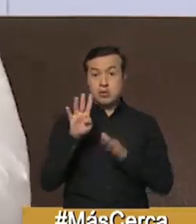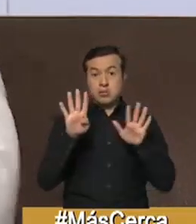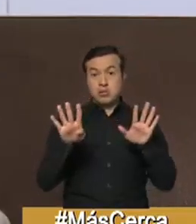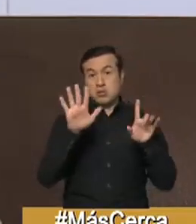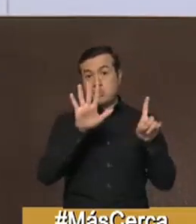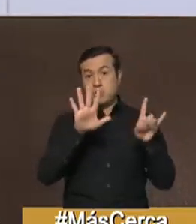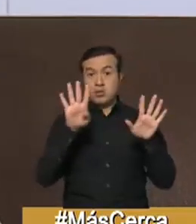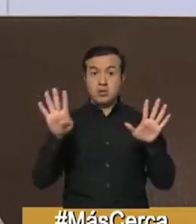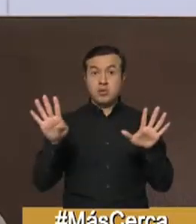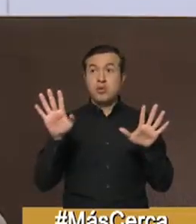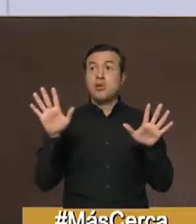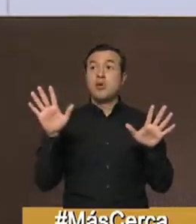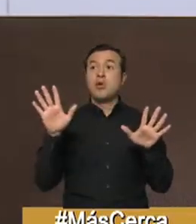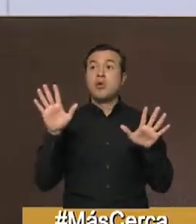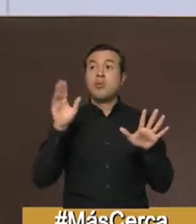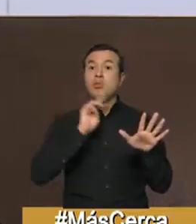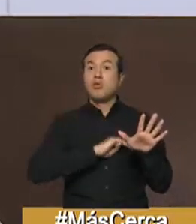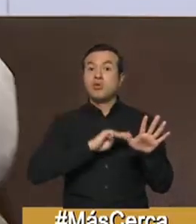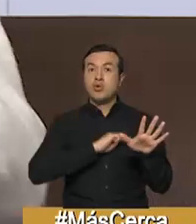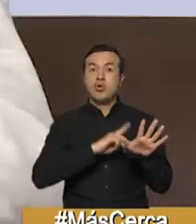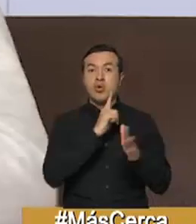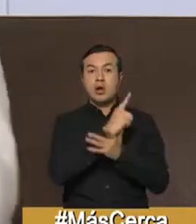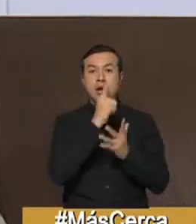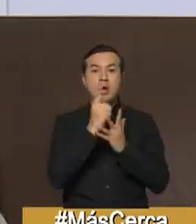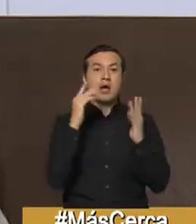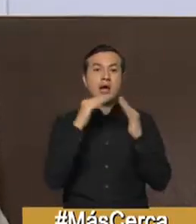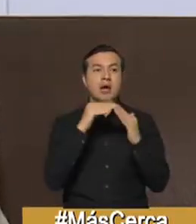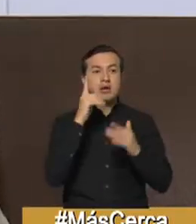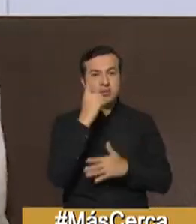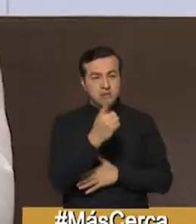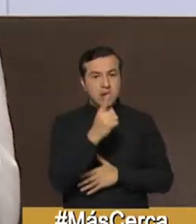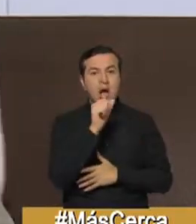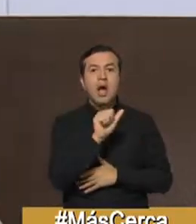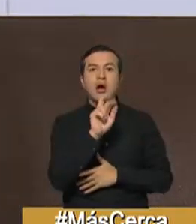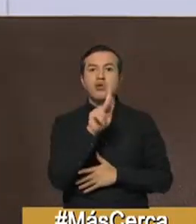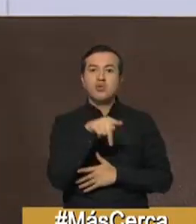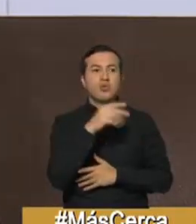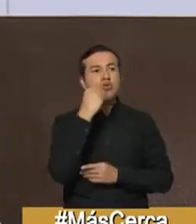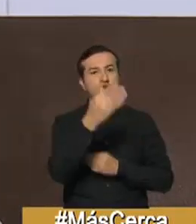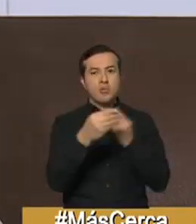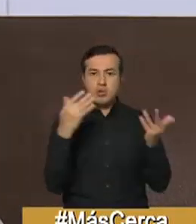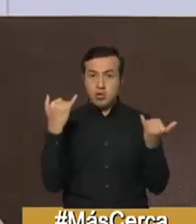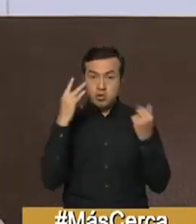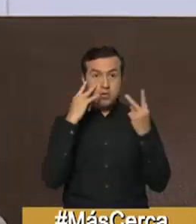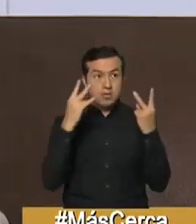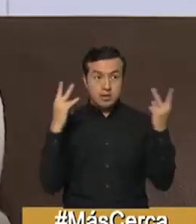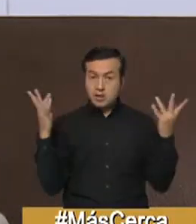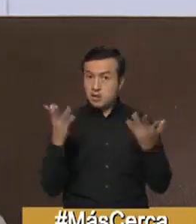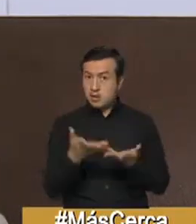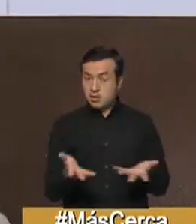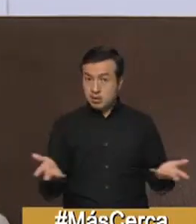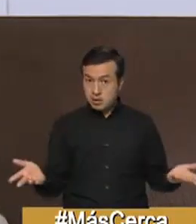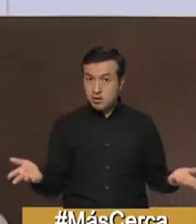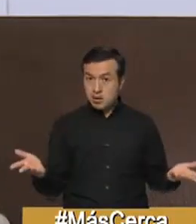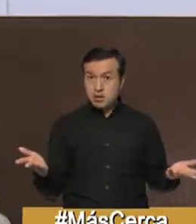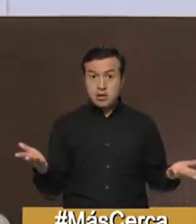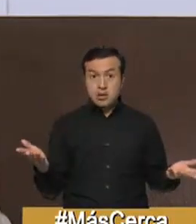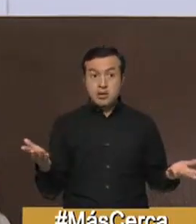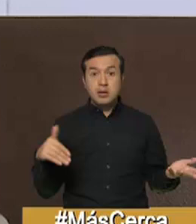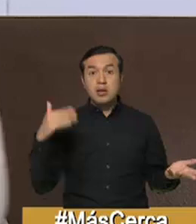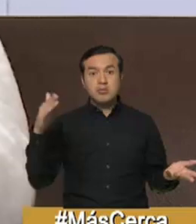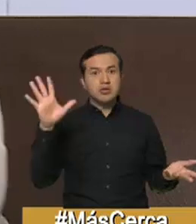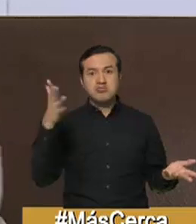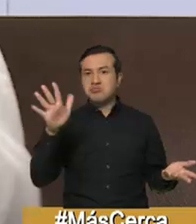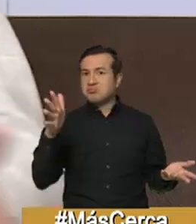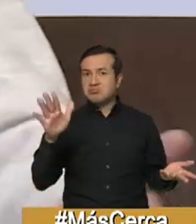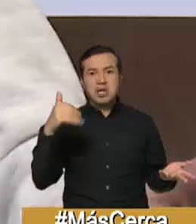1969 había en el municipio regalado un arupo a cada casa, por ejemplo. Qué lindo. Y esos son los que estamos viendo hoy. Pero esto parece que ya no pasó luego, porque